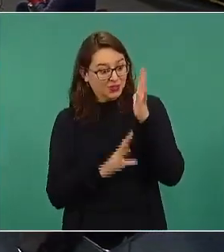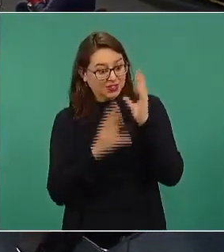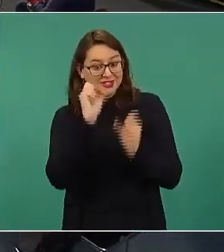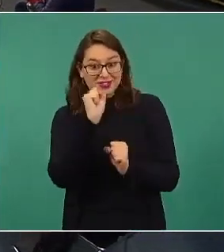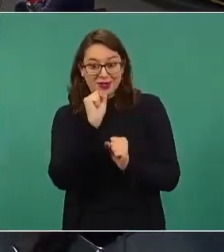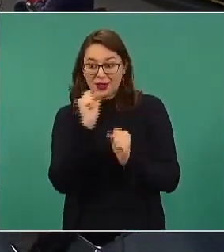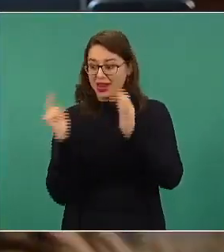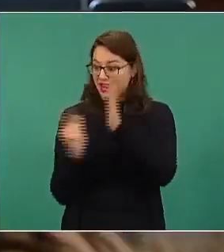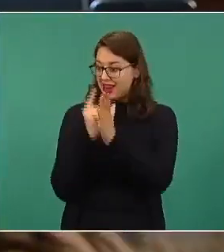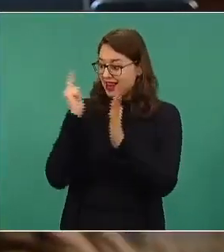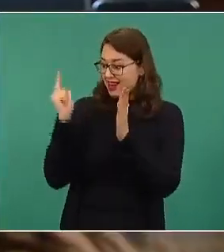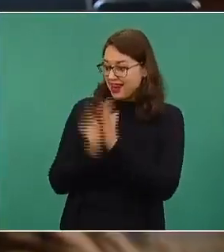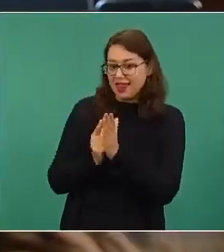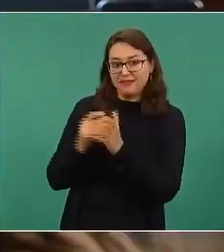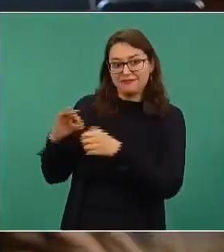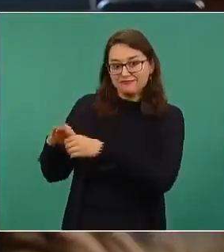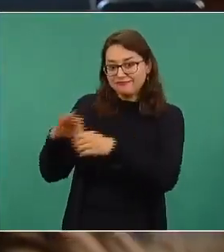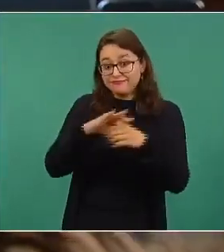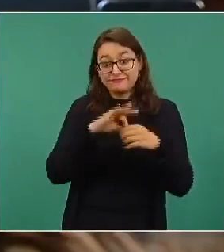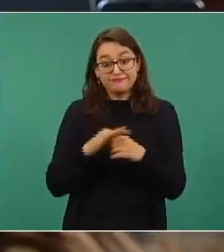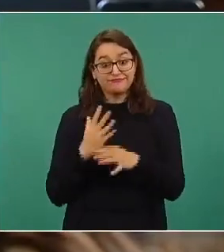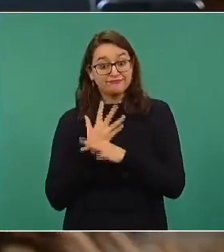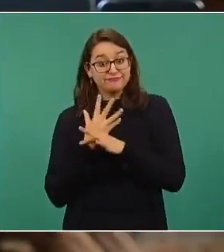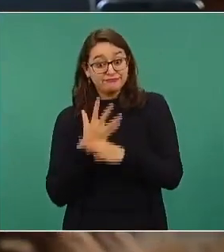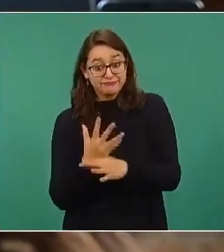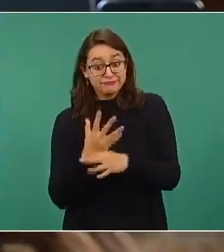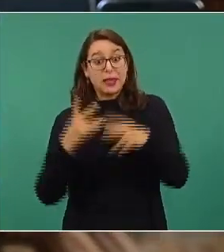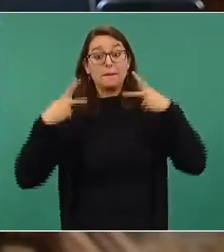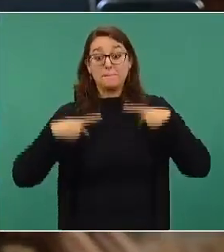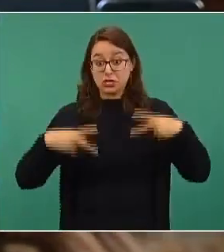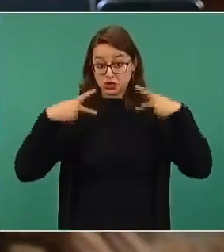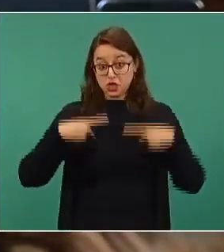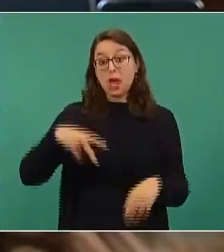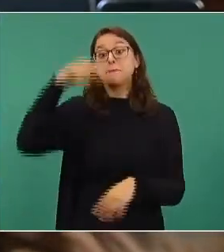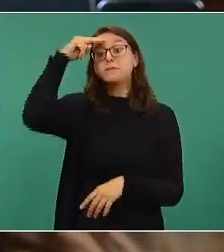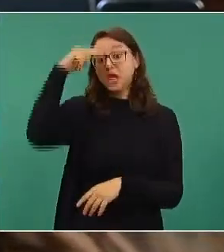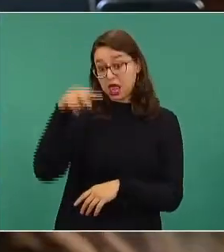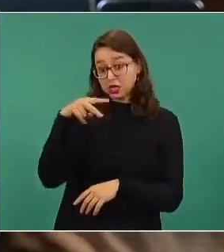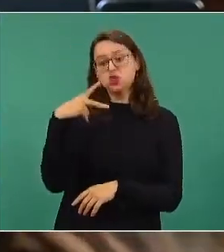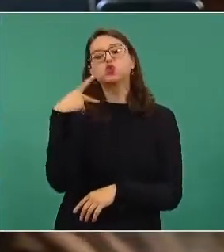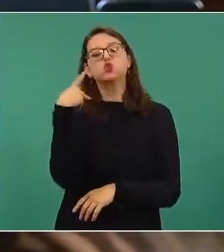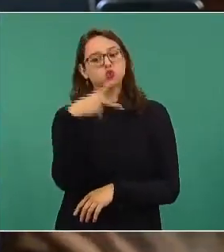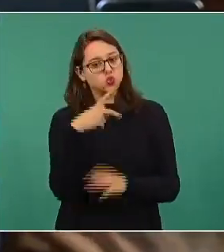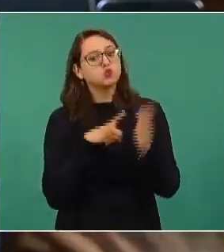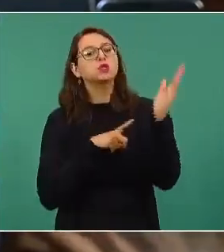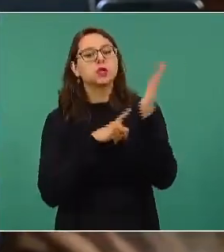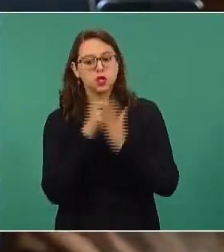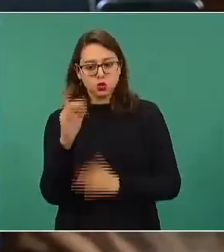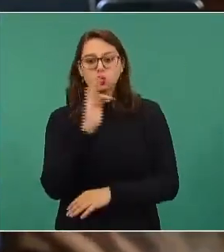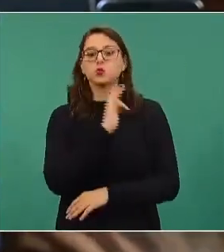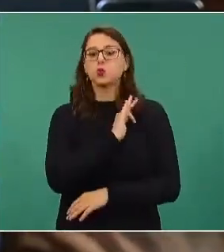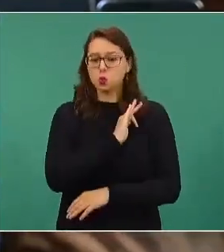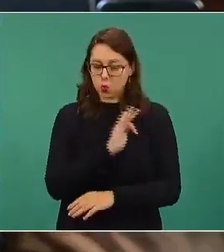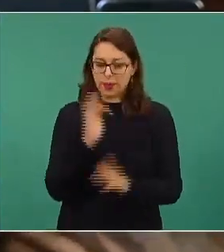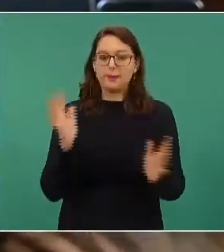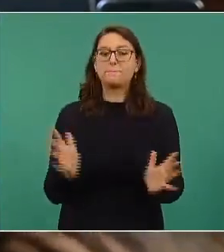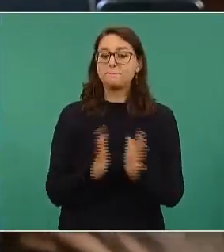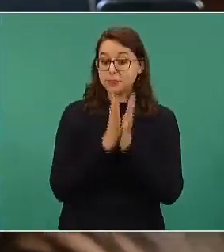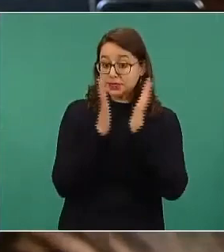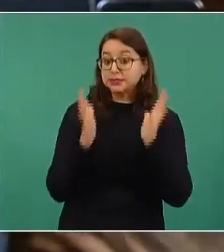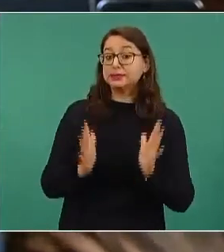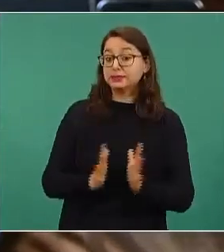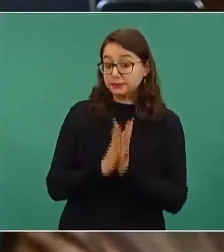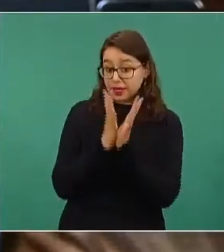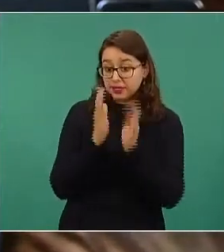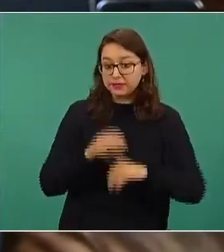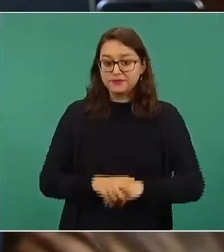Popular establecen que los migrantes tienen el derecho de participar en las consultas populares. Entonces,